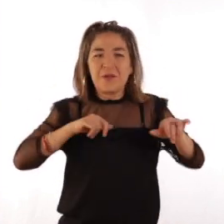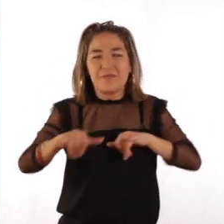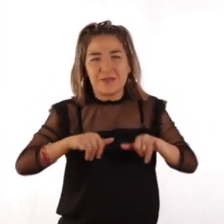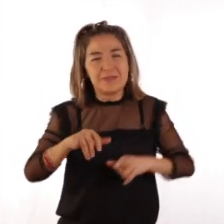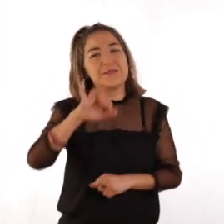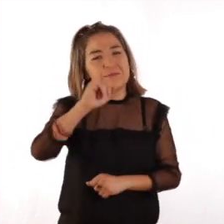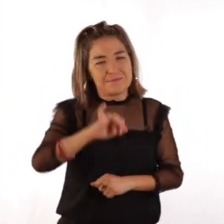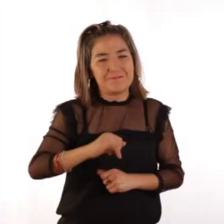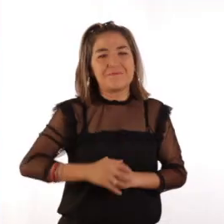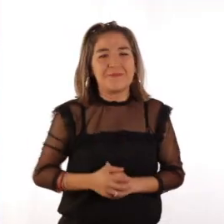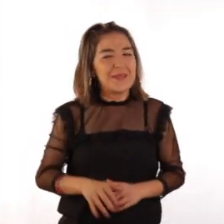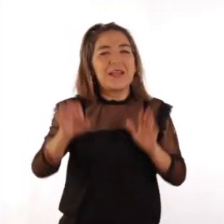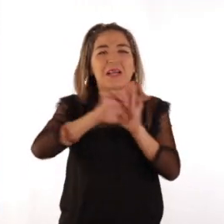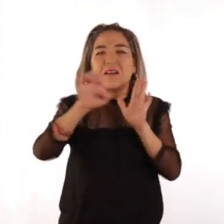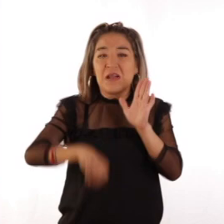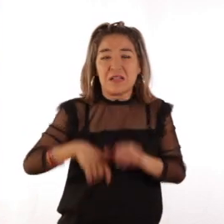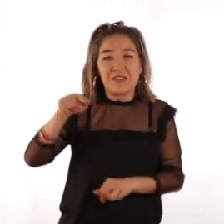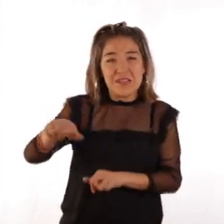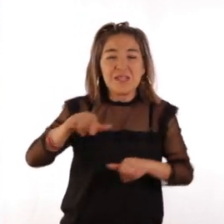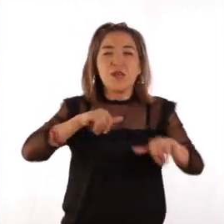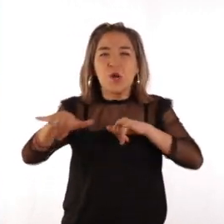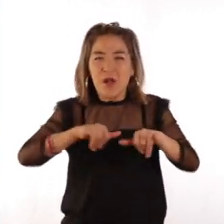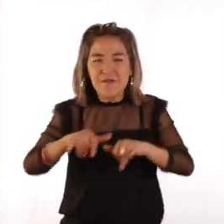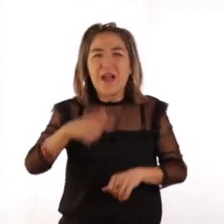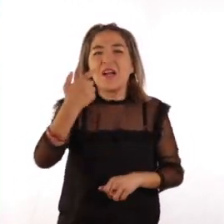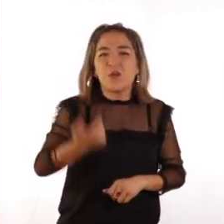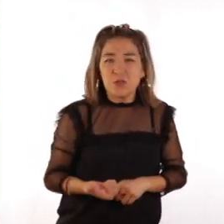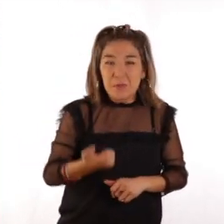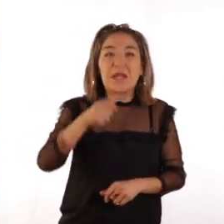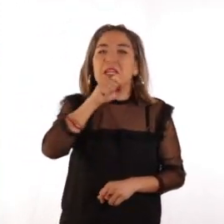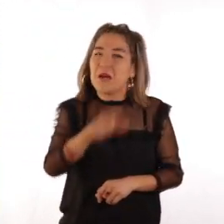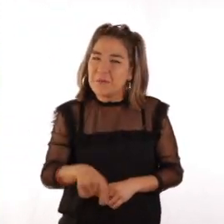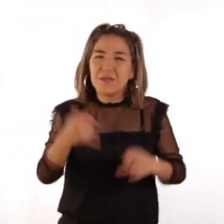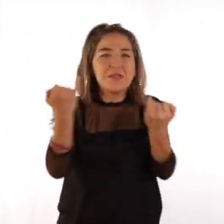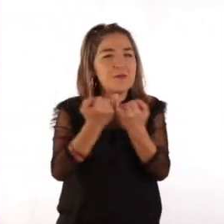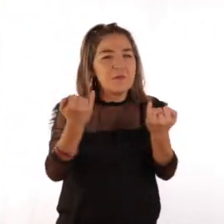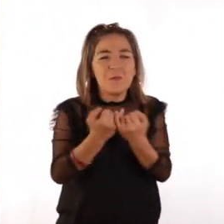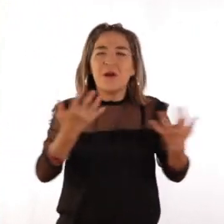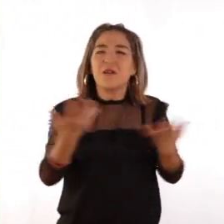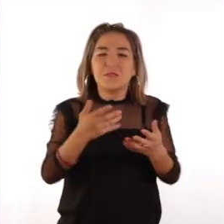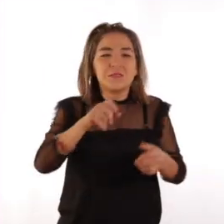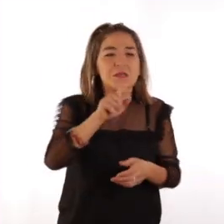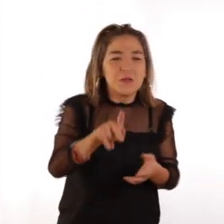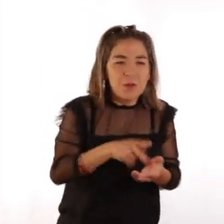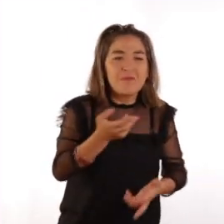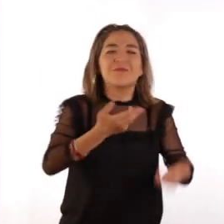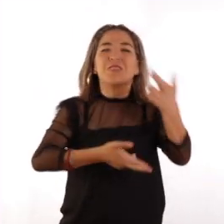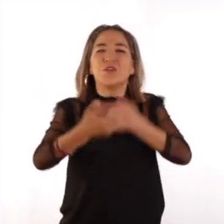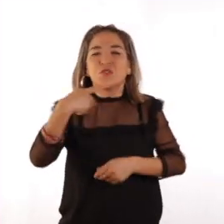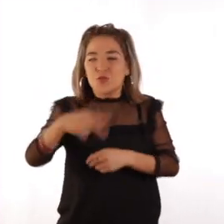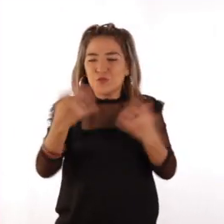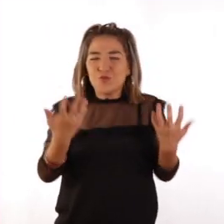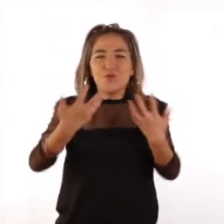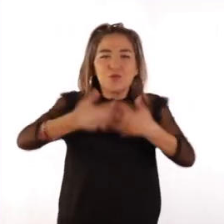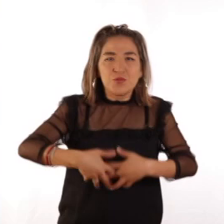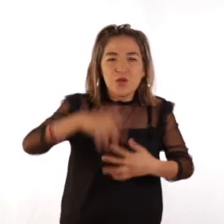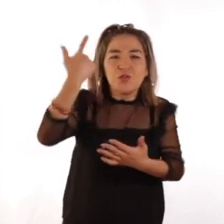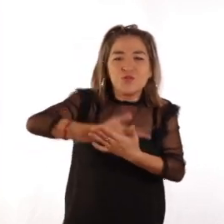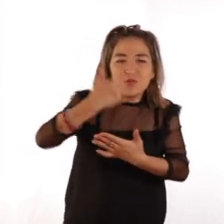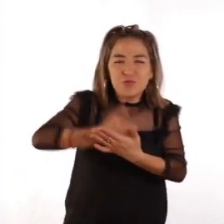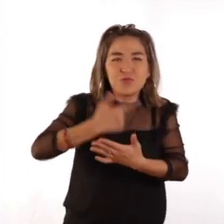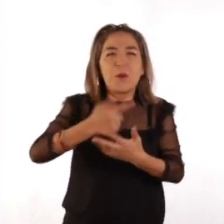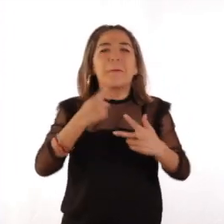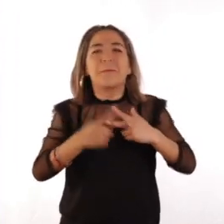estos temas de geografía, ¿no? Sí, por ejemplo, y en geografía económica, de la misma manera, tenemos regresiones y otras